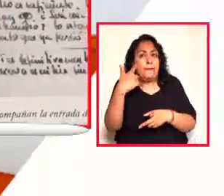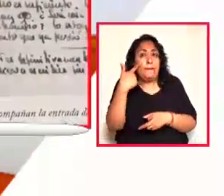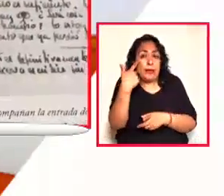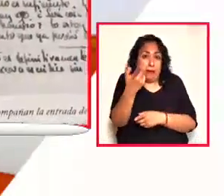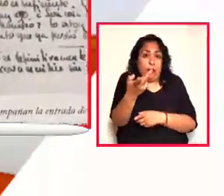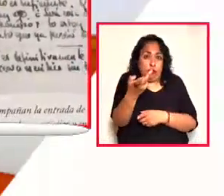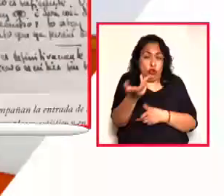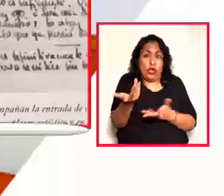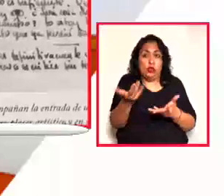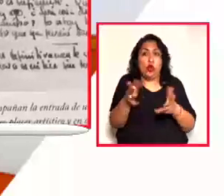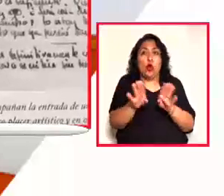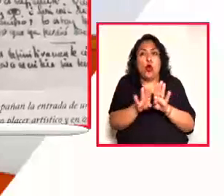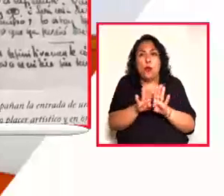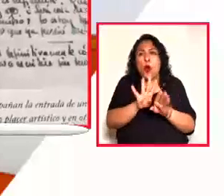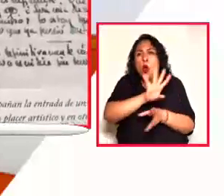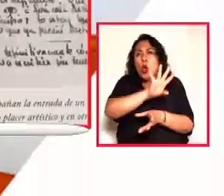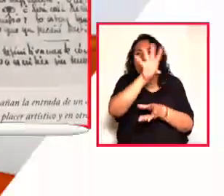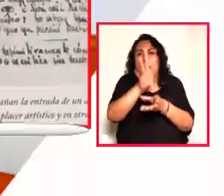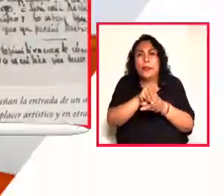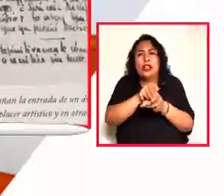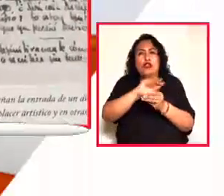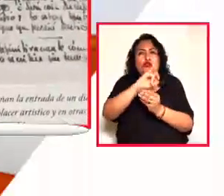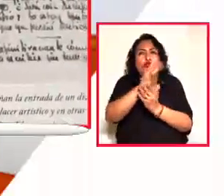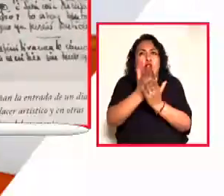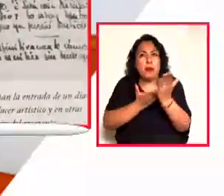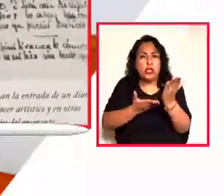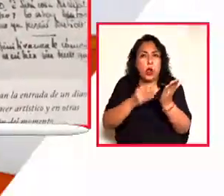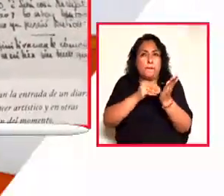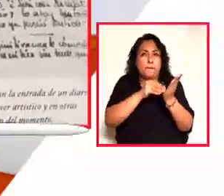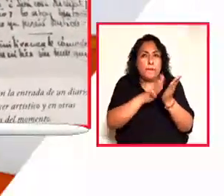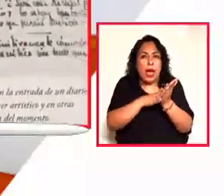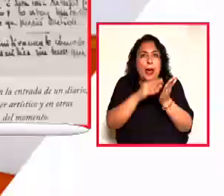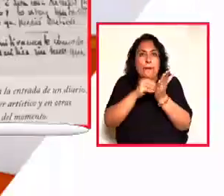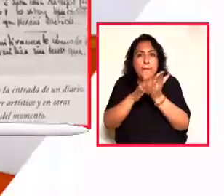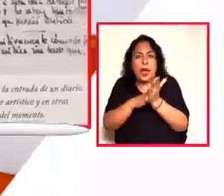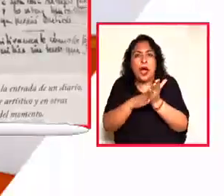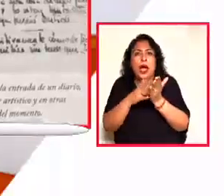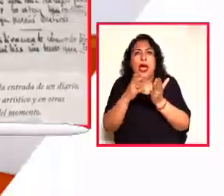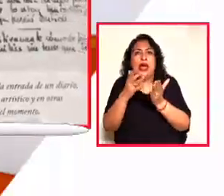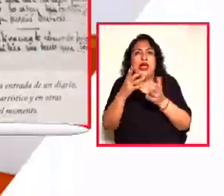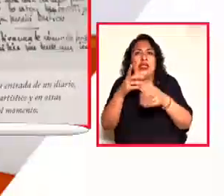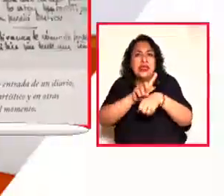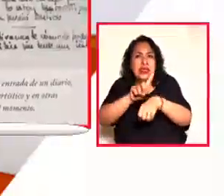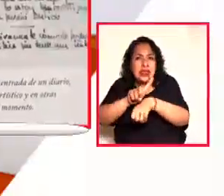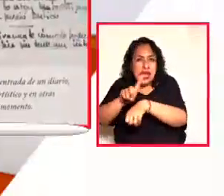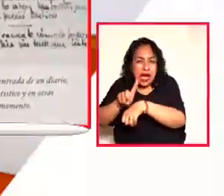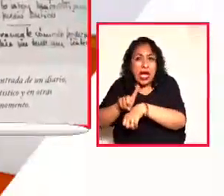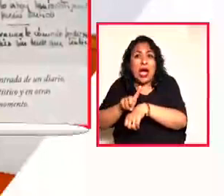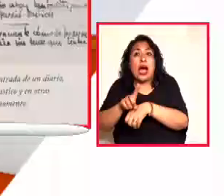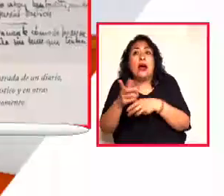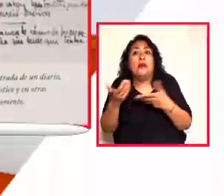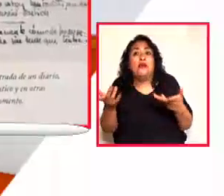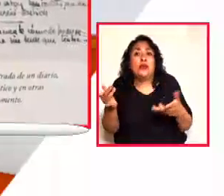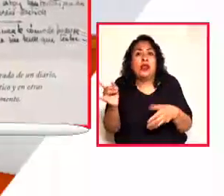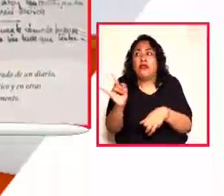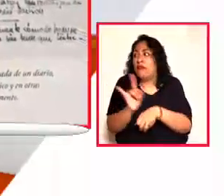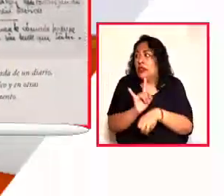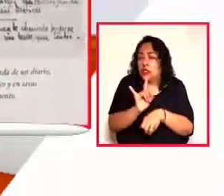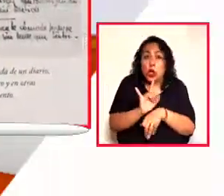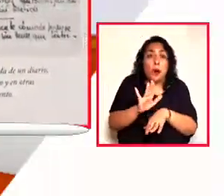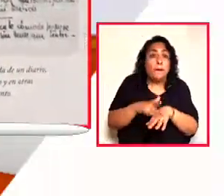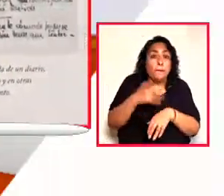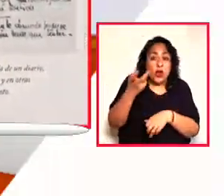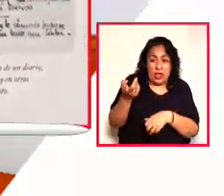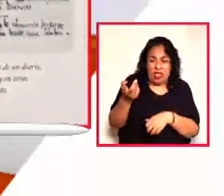de toda esta información que ella documenta en los diarios, que sale entonces su ficción. Y por eso su